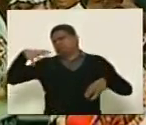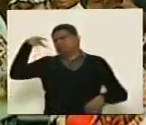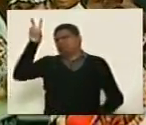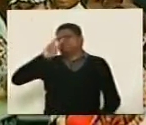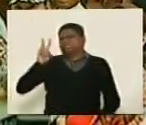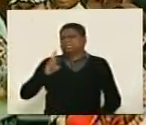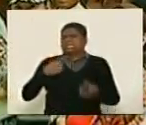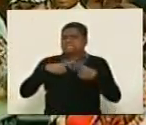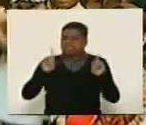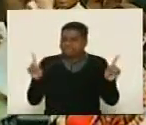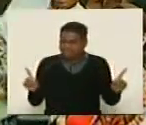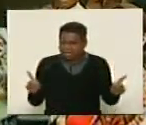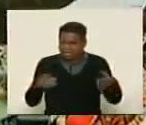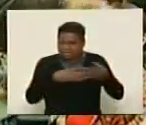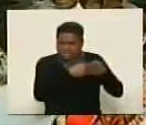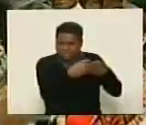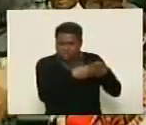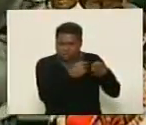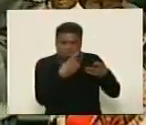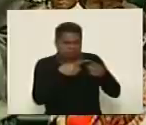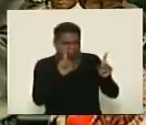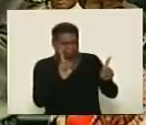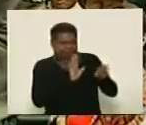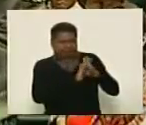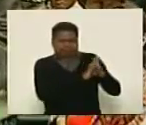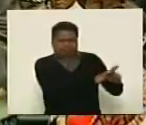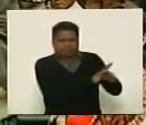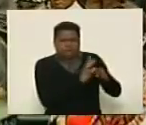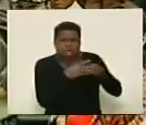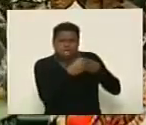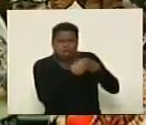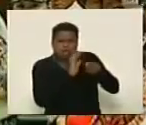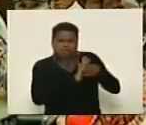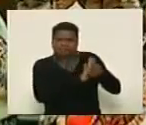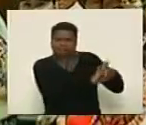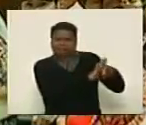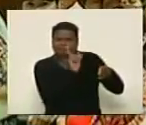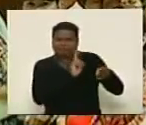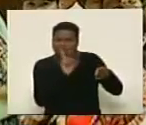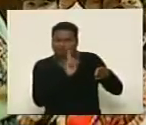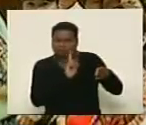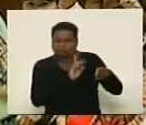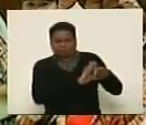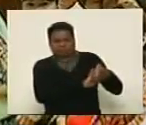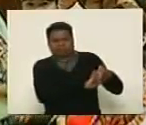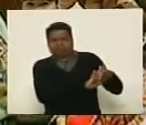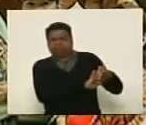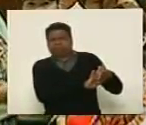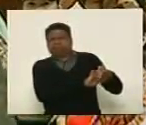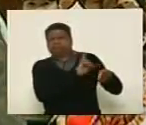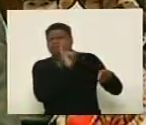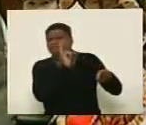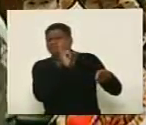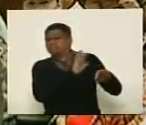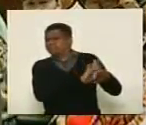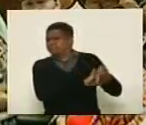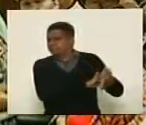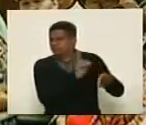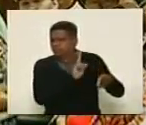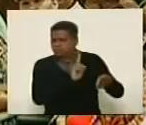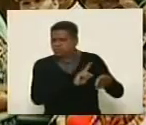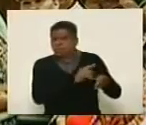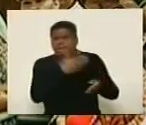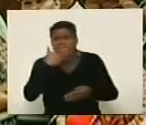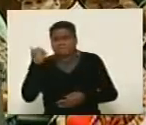distintos y por vías distintas a la producción petrolera. Y ese es uno de los objetivos que nos planteábamos y